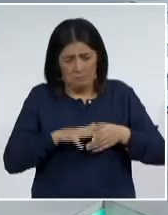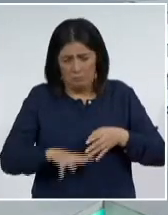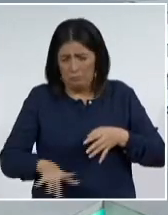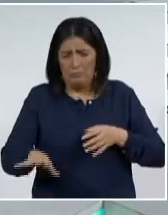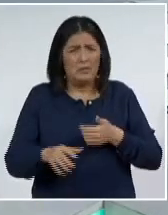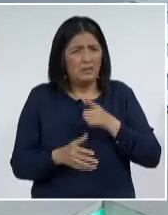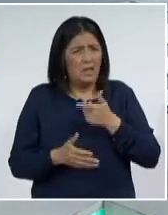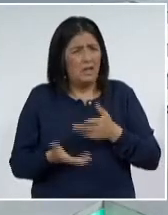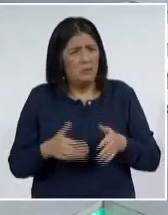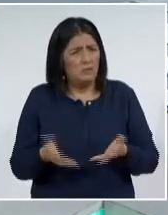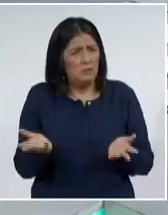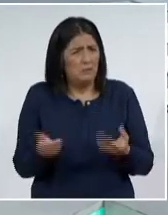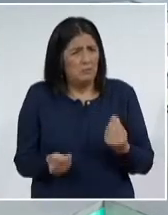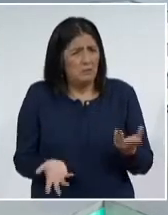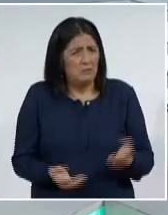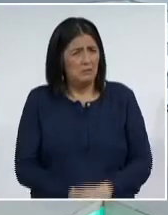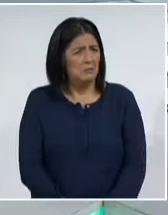¿Cuál es el problema?